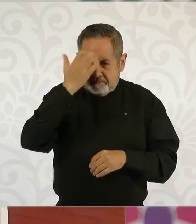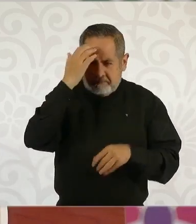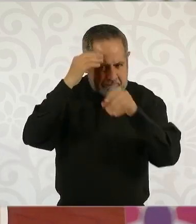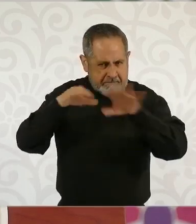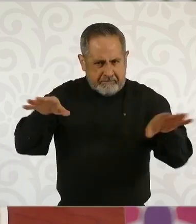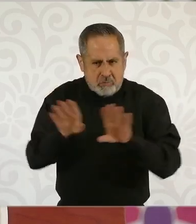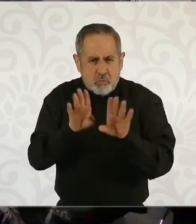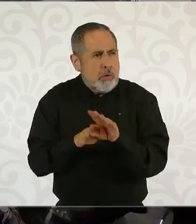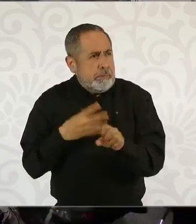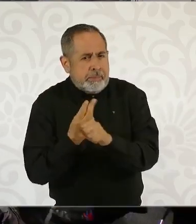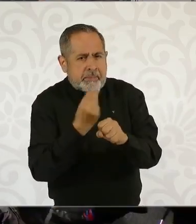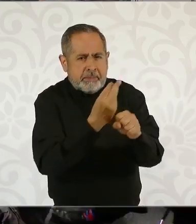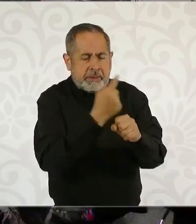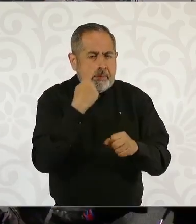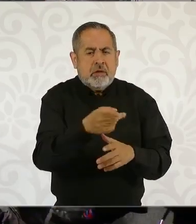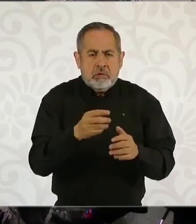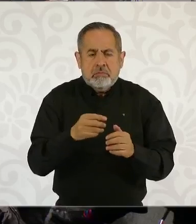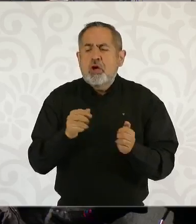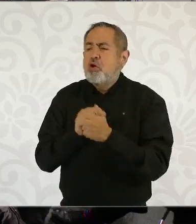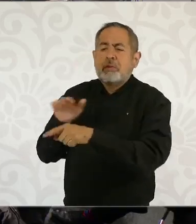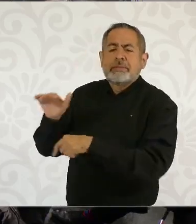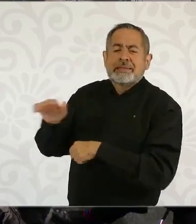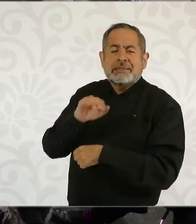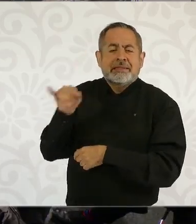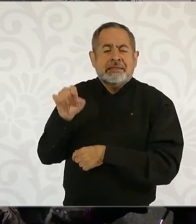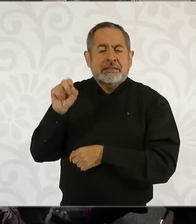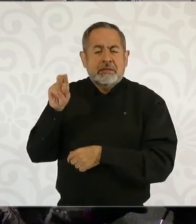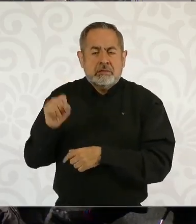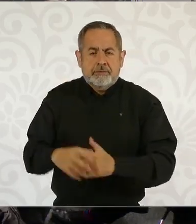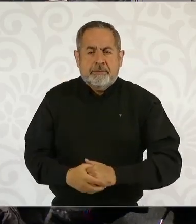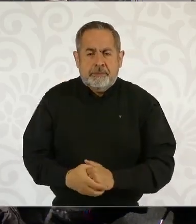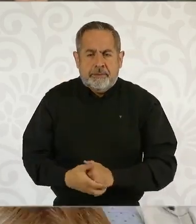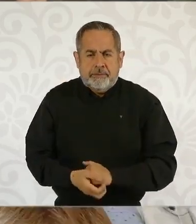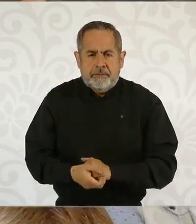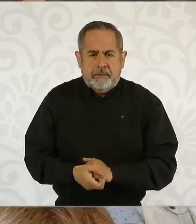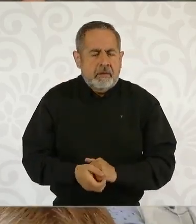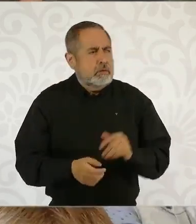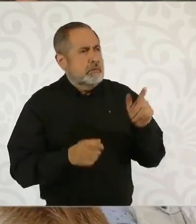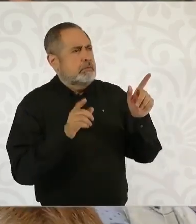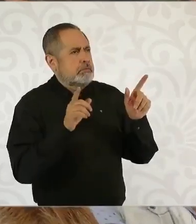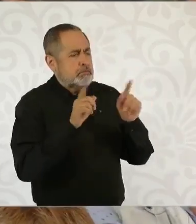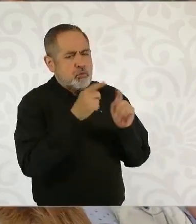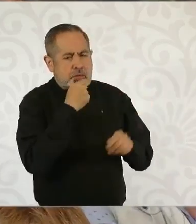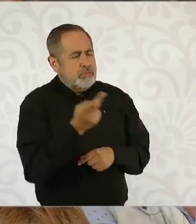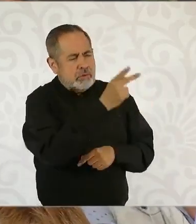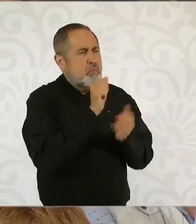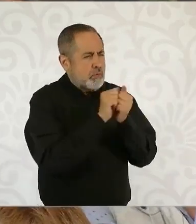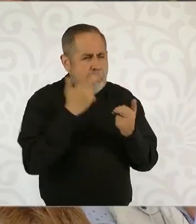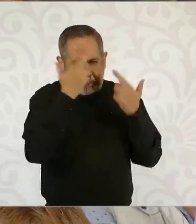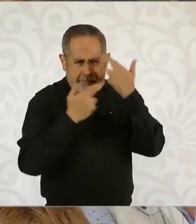las intervenciones. Con Jesús, Esteban. Bueno, solo le pediría si pueden revisar